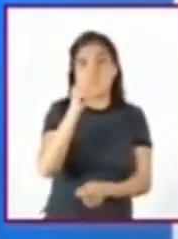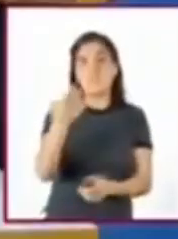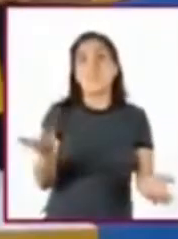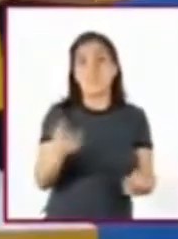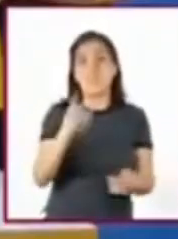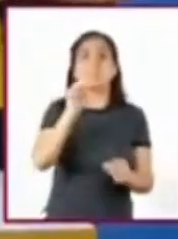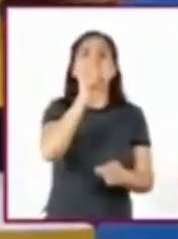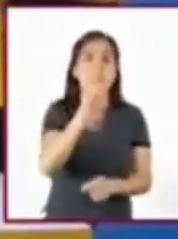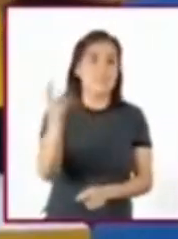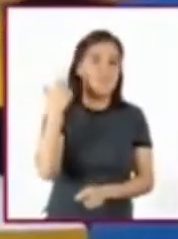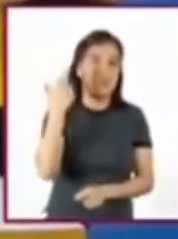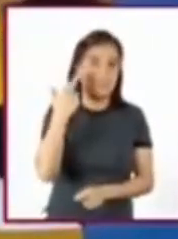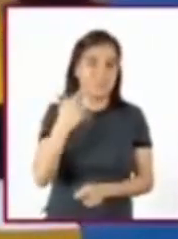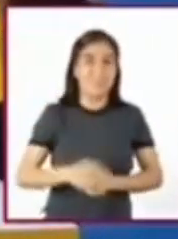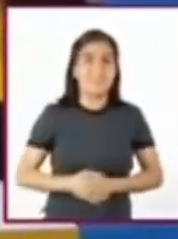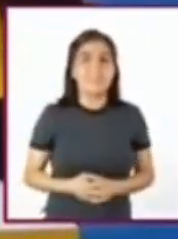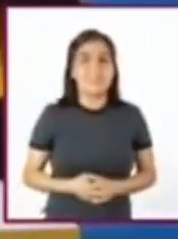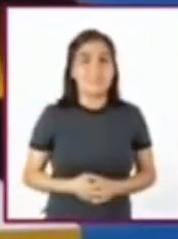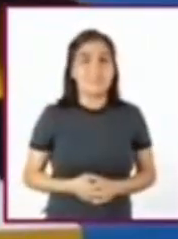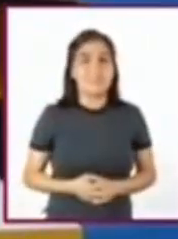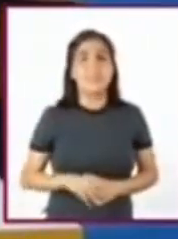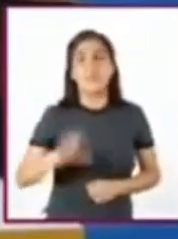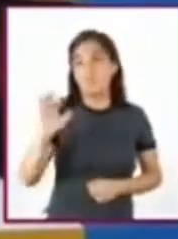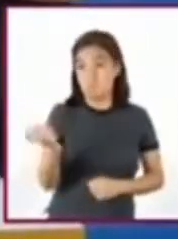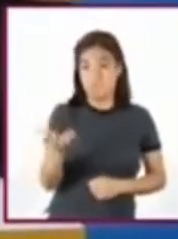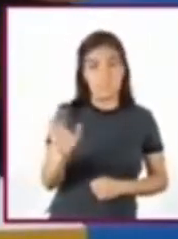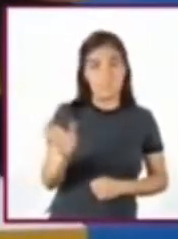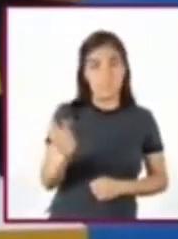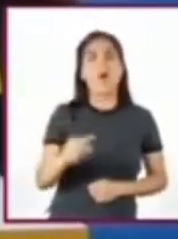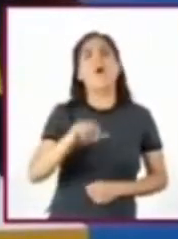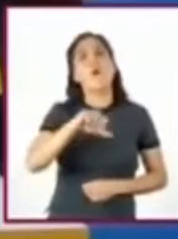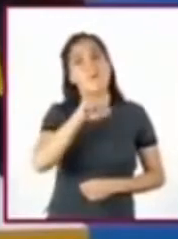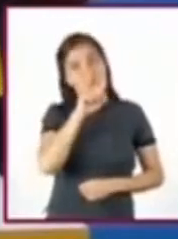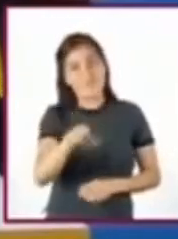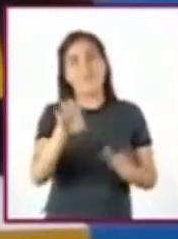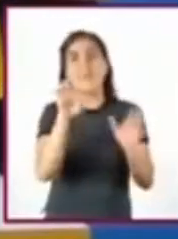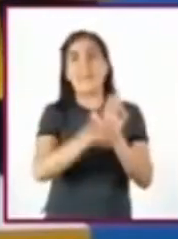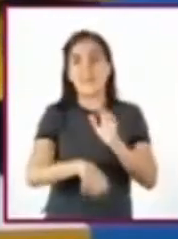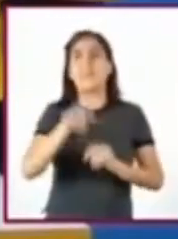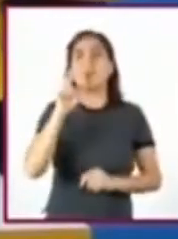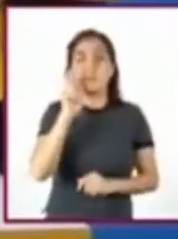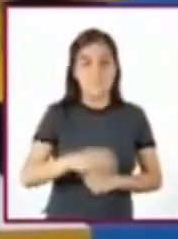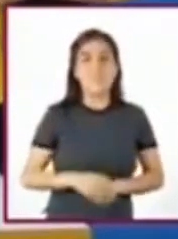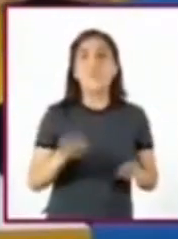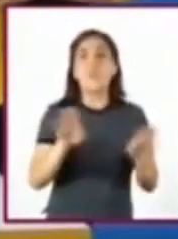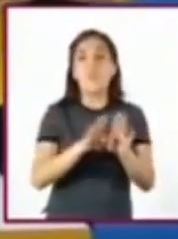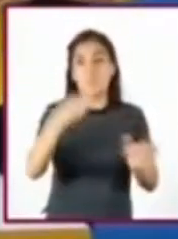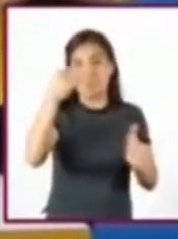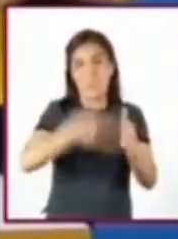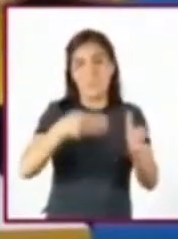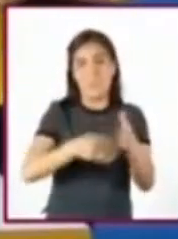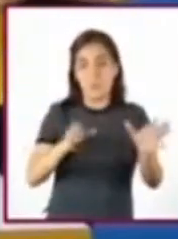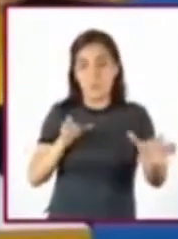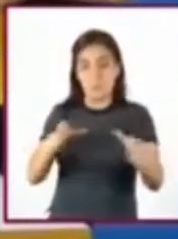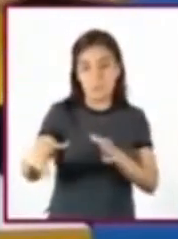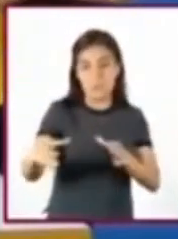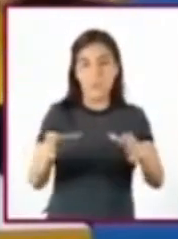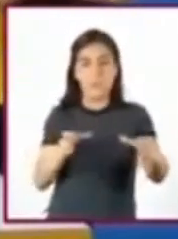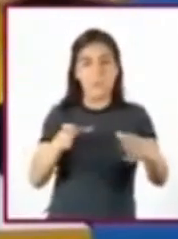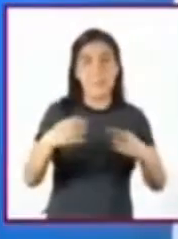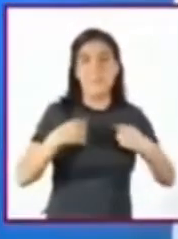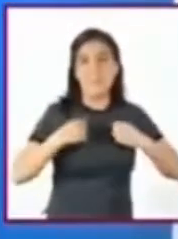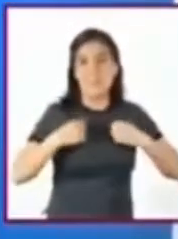sonora. La lavadora es otro ejemplo. Convierte la energía eléctrica en mecánica, ya que mueve la ropa para que se